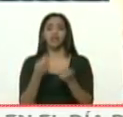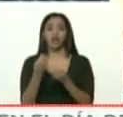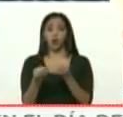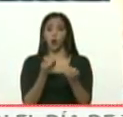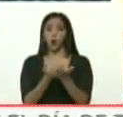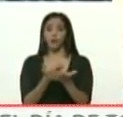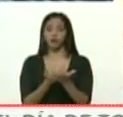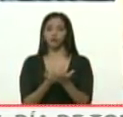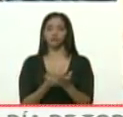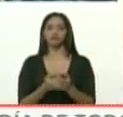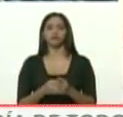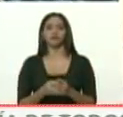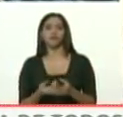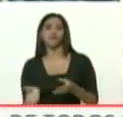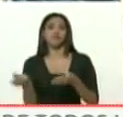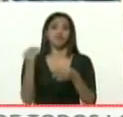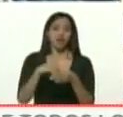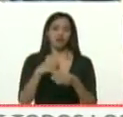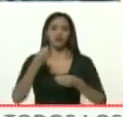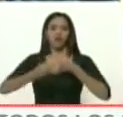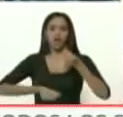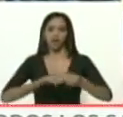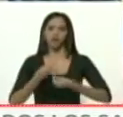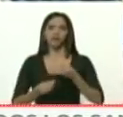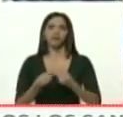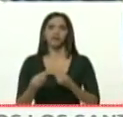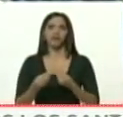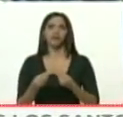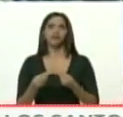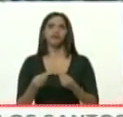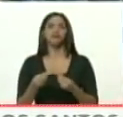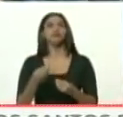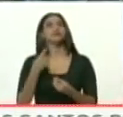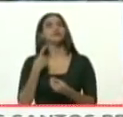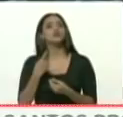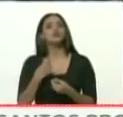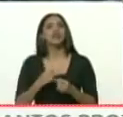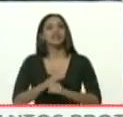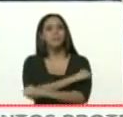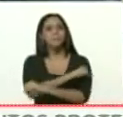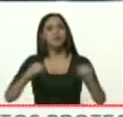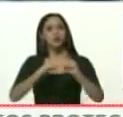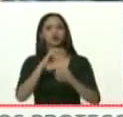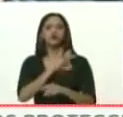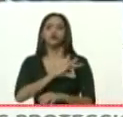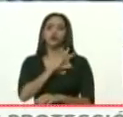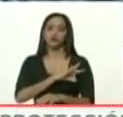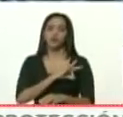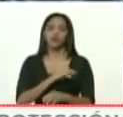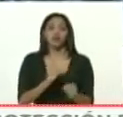y crear pues una explosión social,